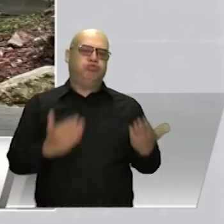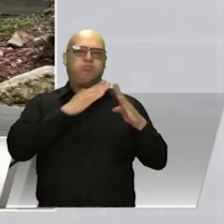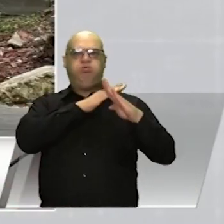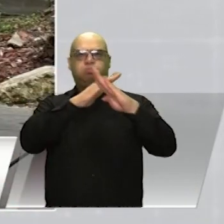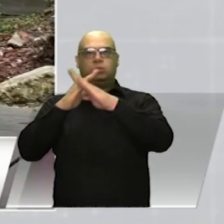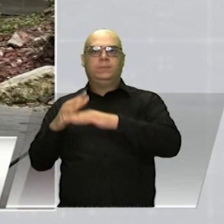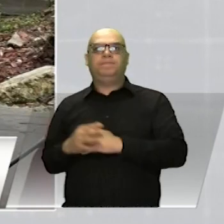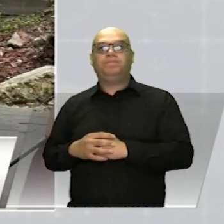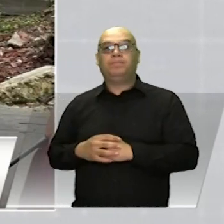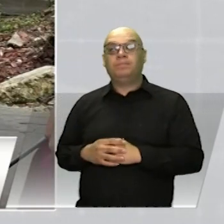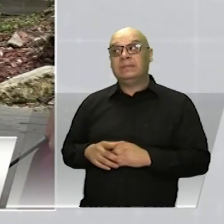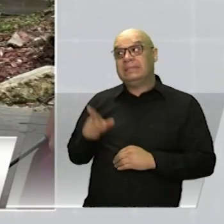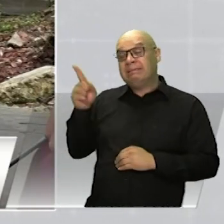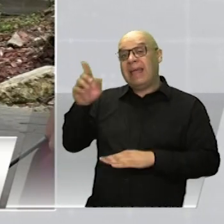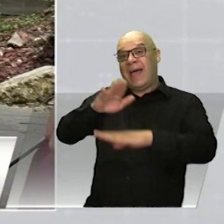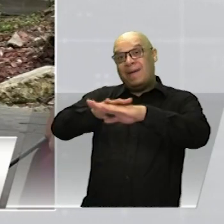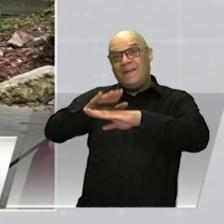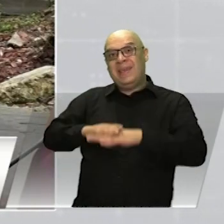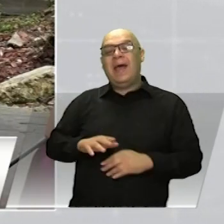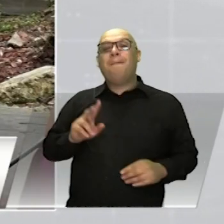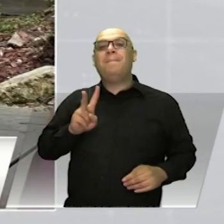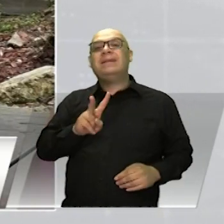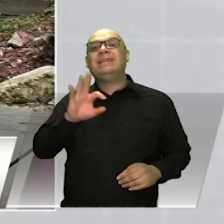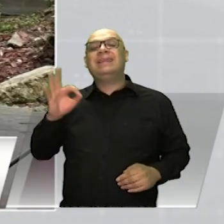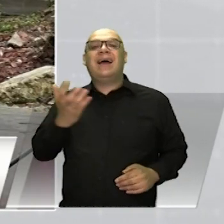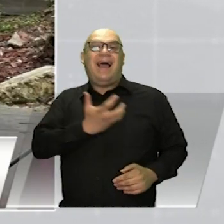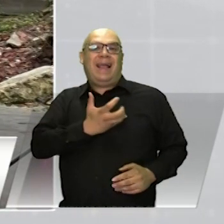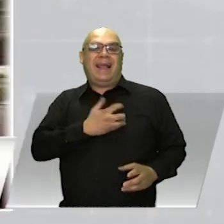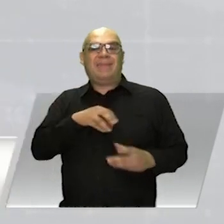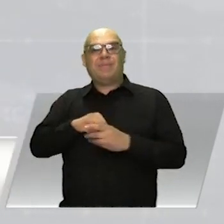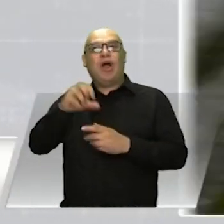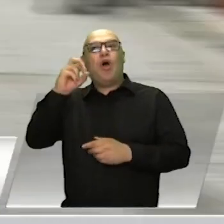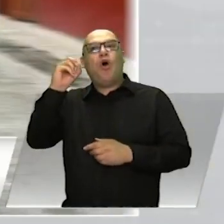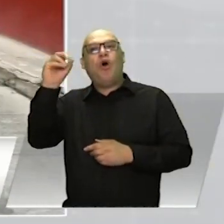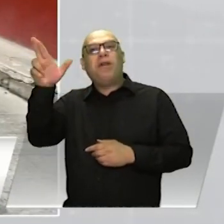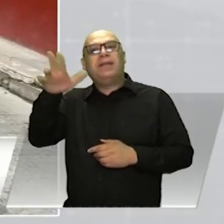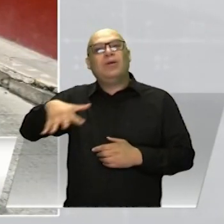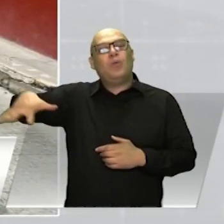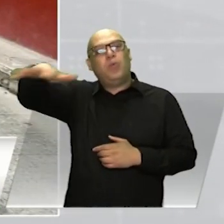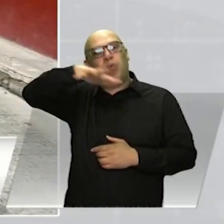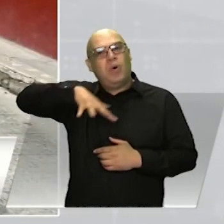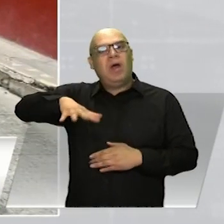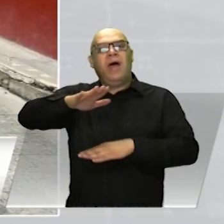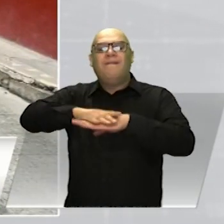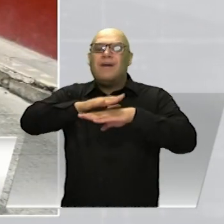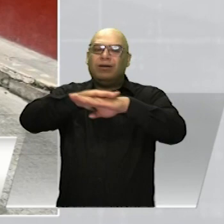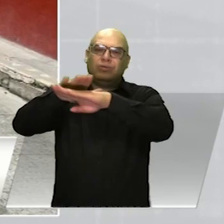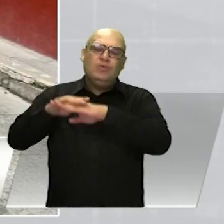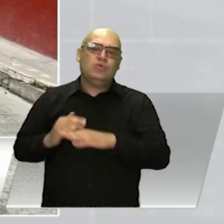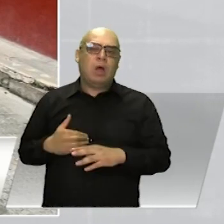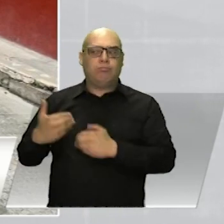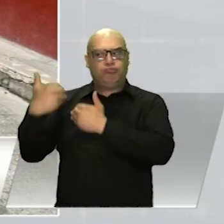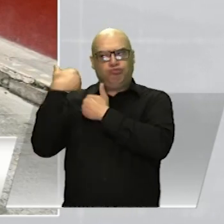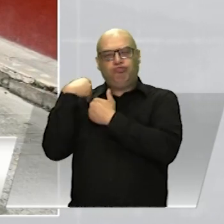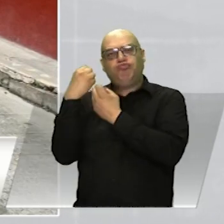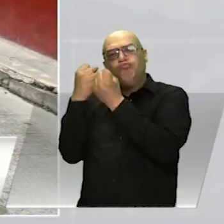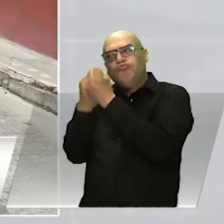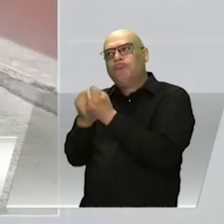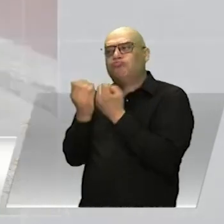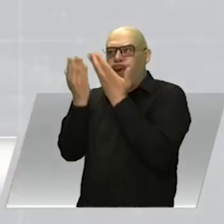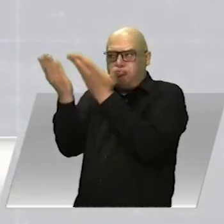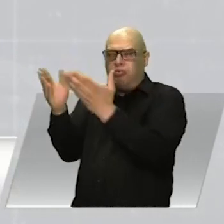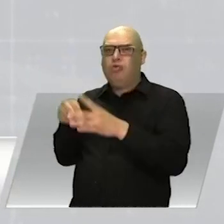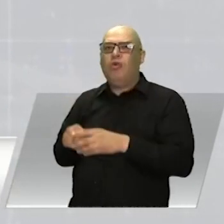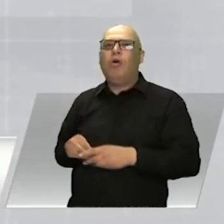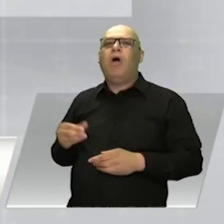territorio a este llamado se sumaron los 23 alcaldes del oriente antioqueño quienes manifestaron su respaldo a sus